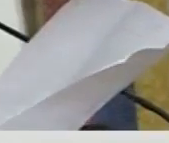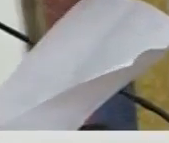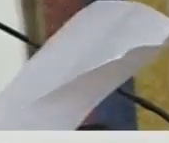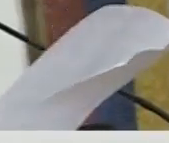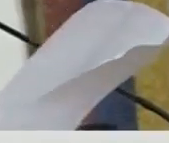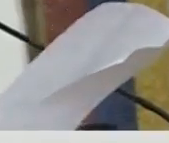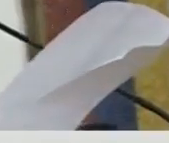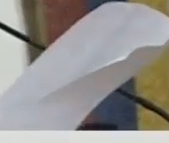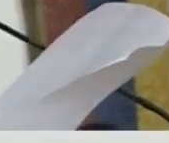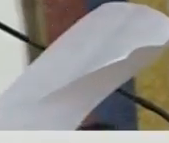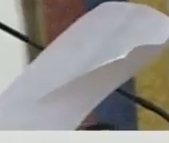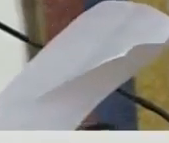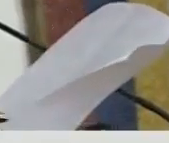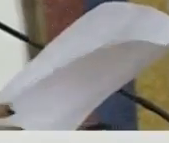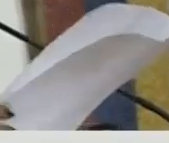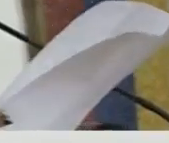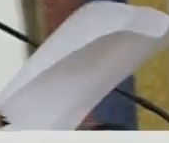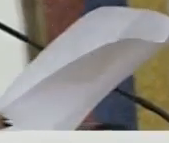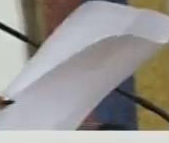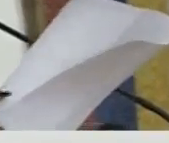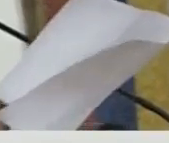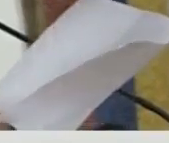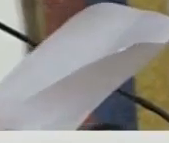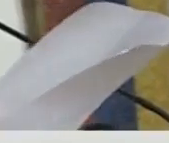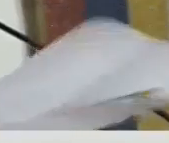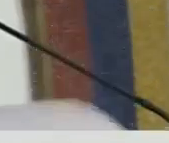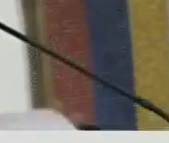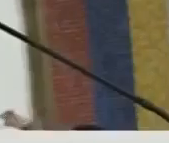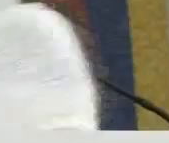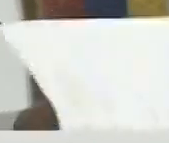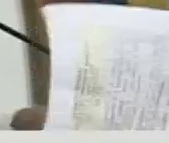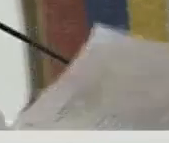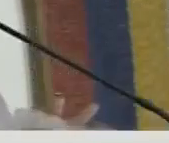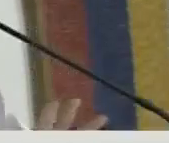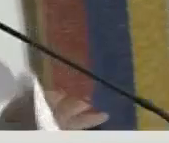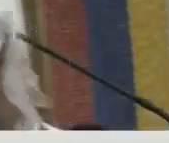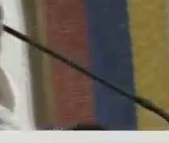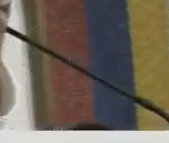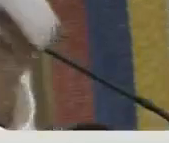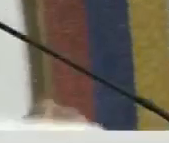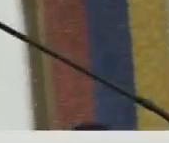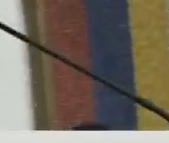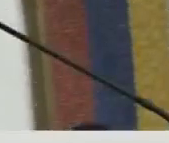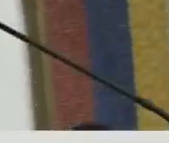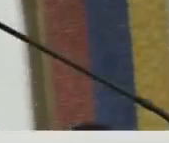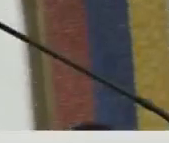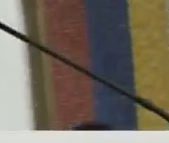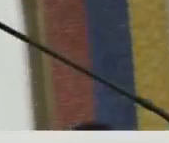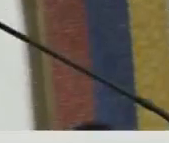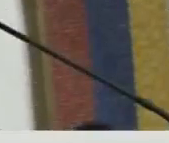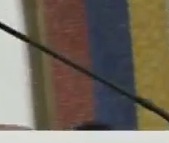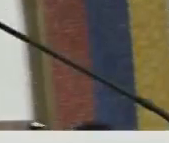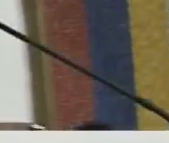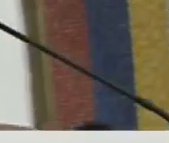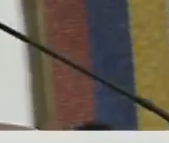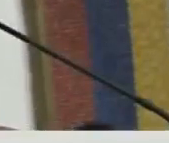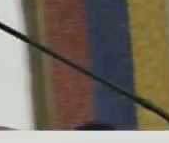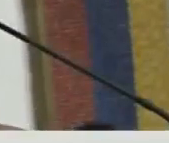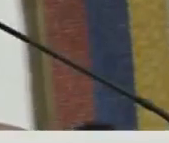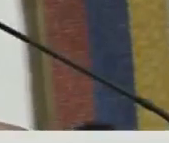referente a comunicación suscrita por el diputado Jesús Farías, presidente de la Comisión Permanente de Economía, Finanzas